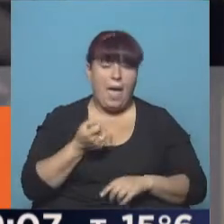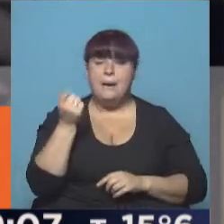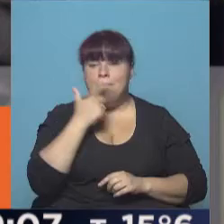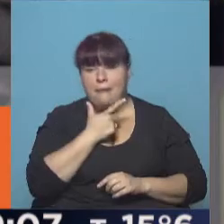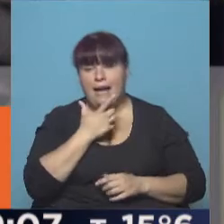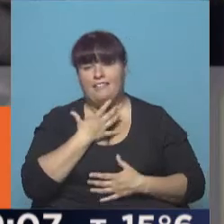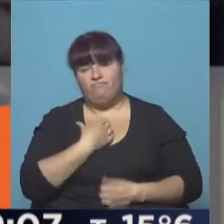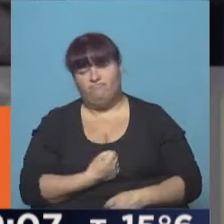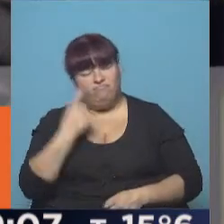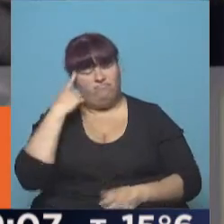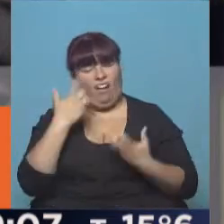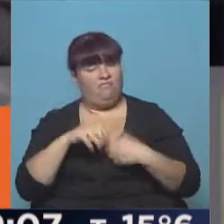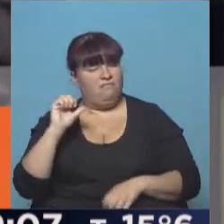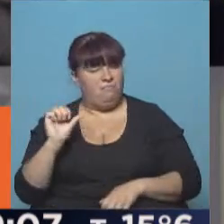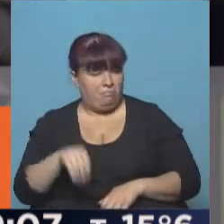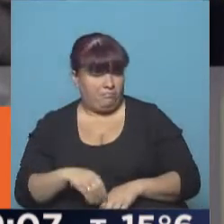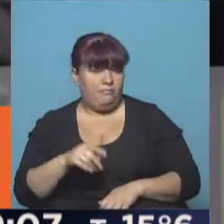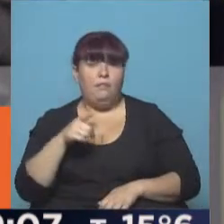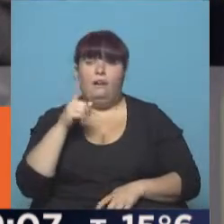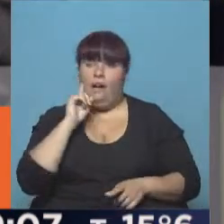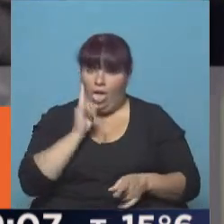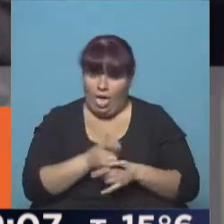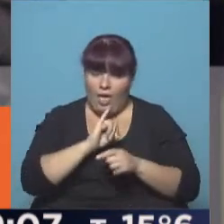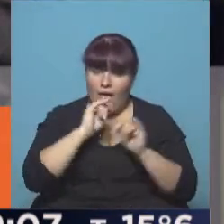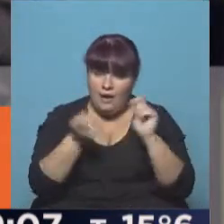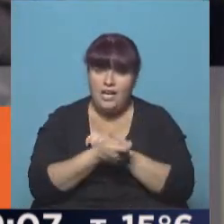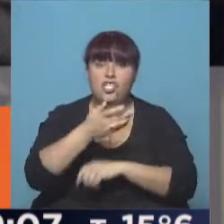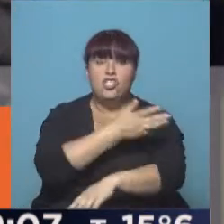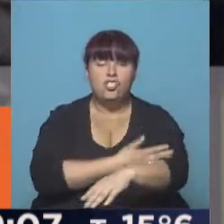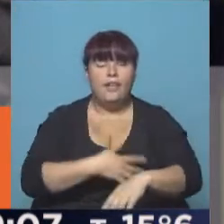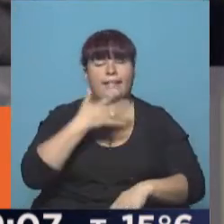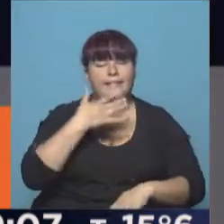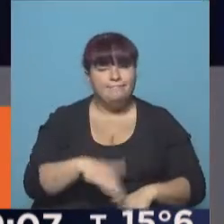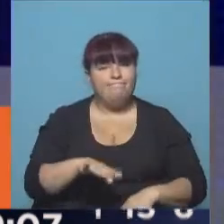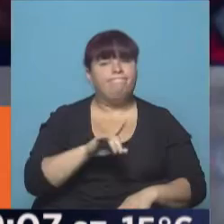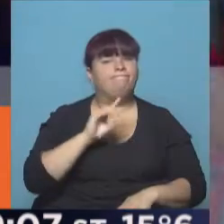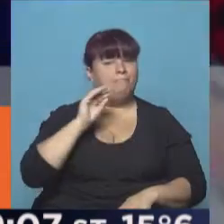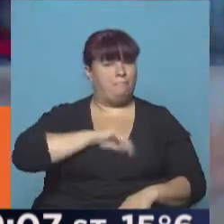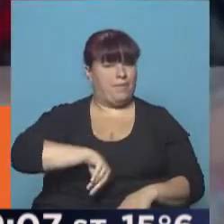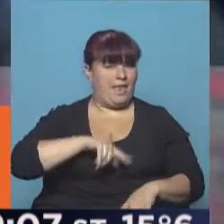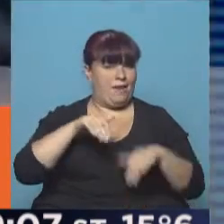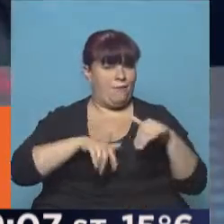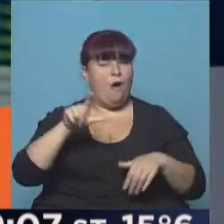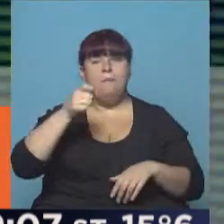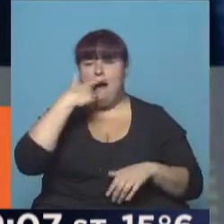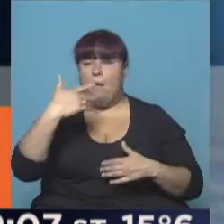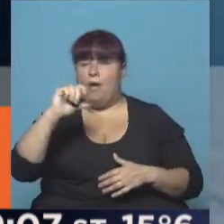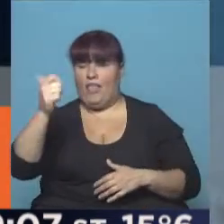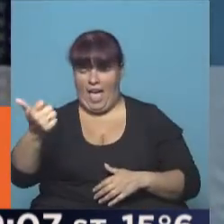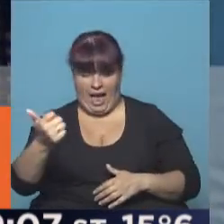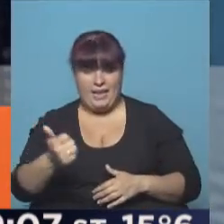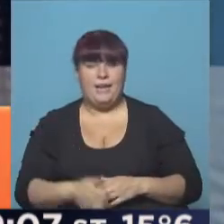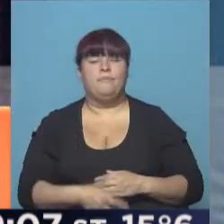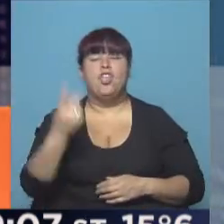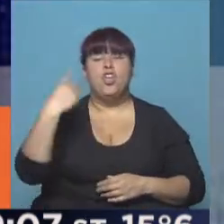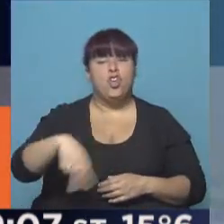un poco resignado. Conocidos los resultados, fue al revés. Scioli empezó a entender que estaba perdiendo la elección y Macri que la podía ganar. Y